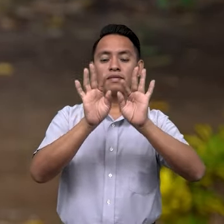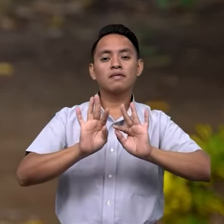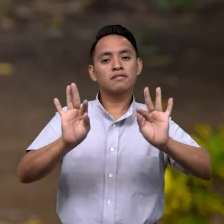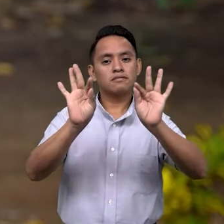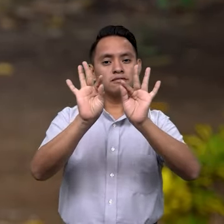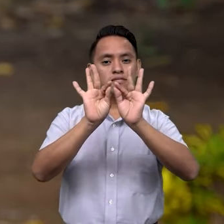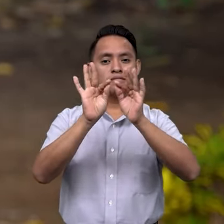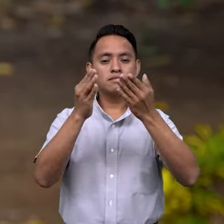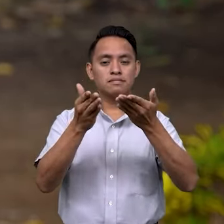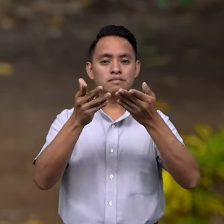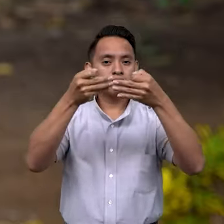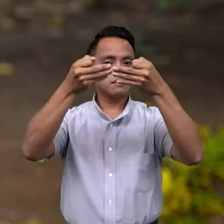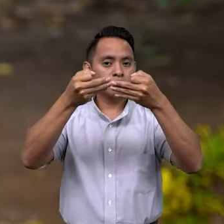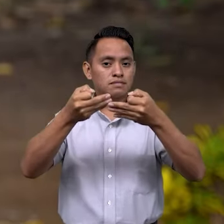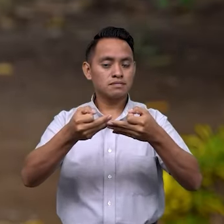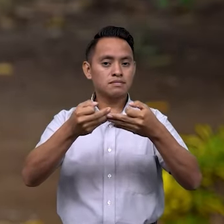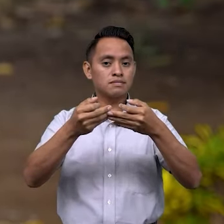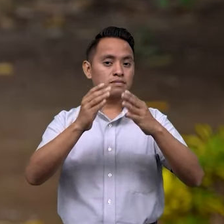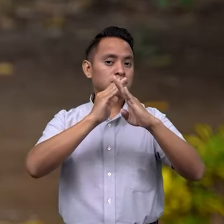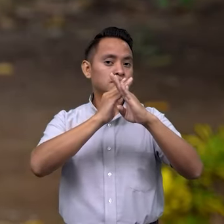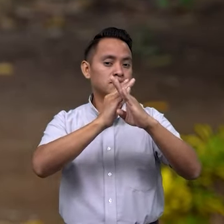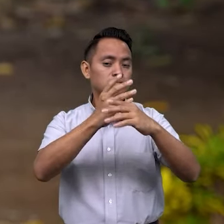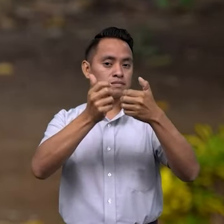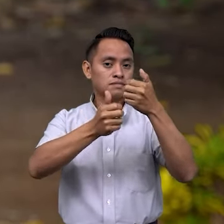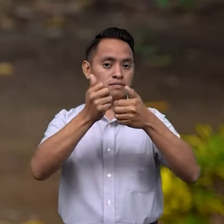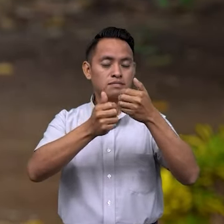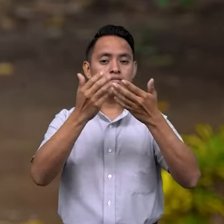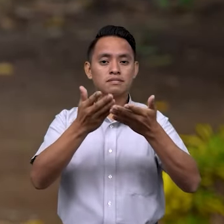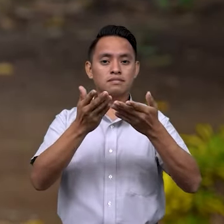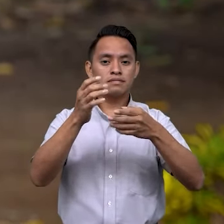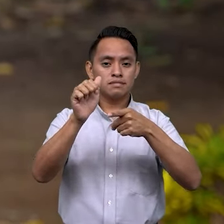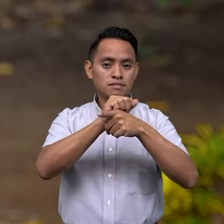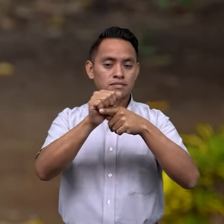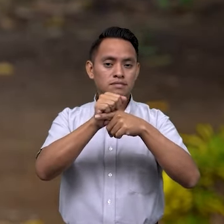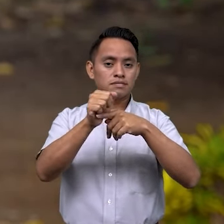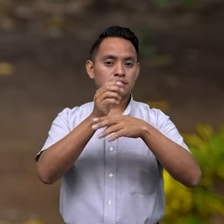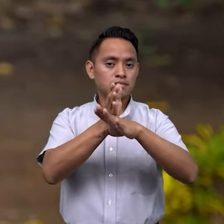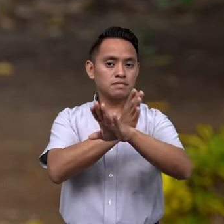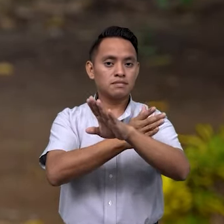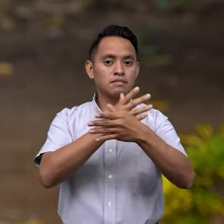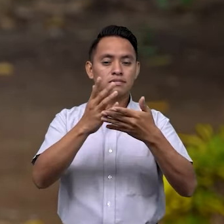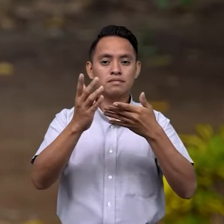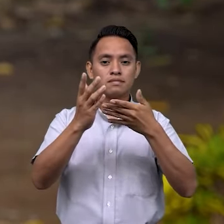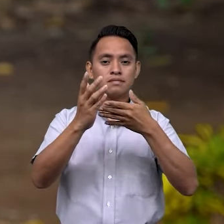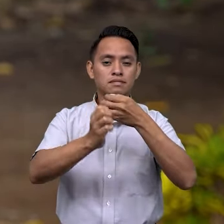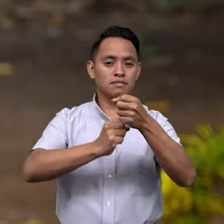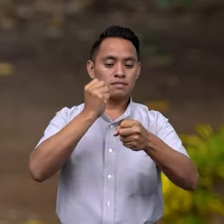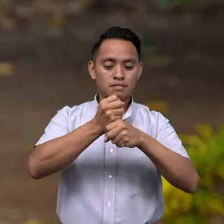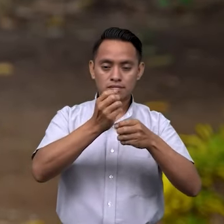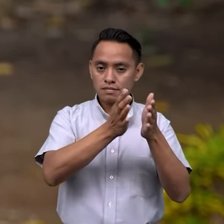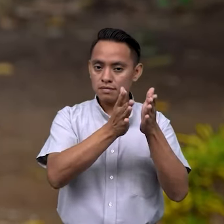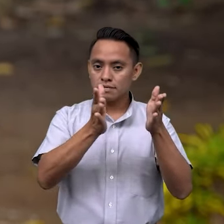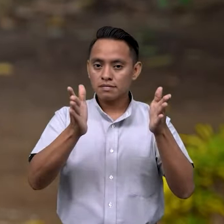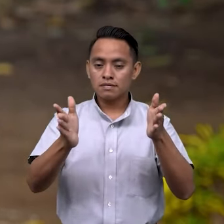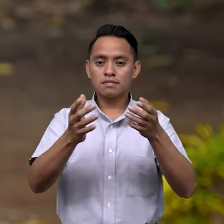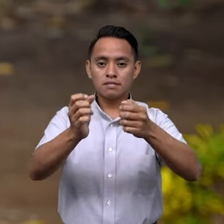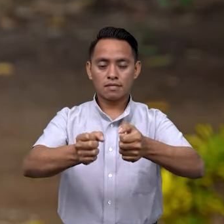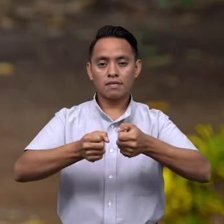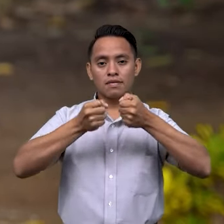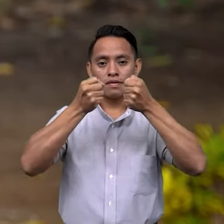muy importante para la buena gestión del riesgo. Una preparación que, por supuesto, ha sido durante todos estos años y se